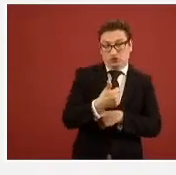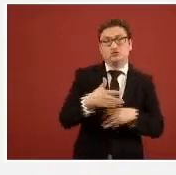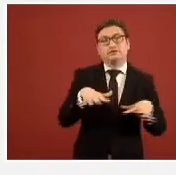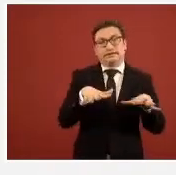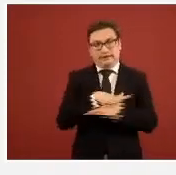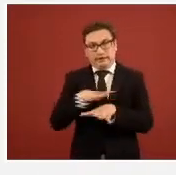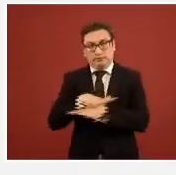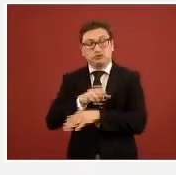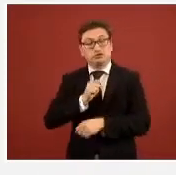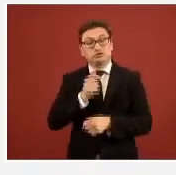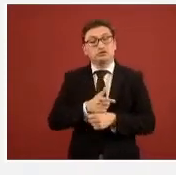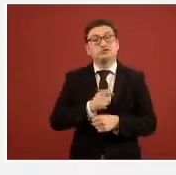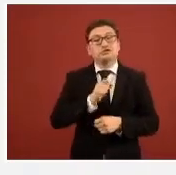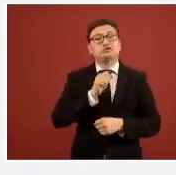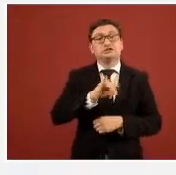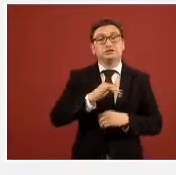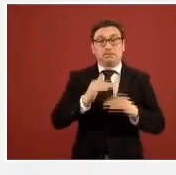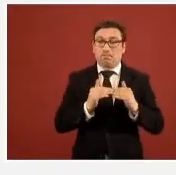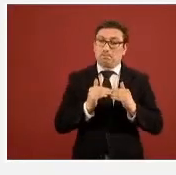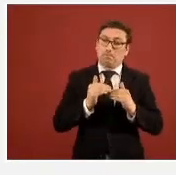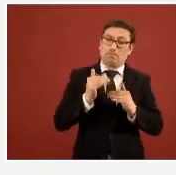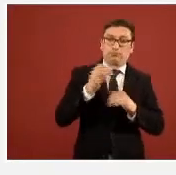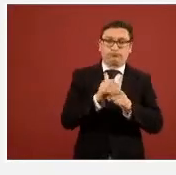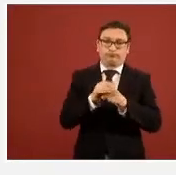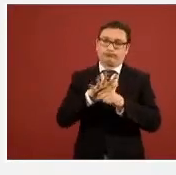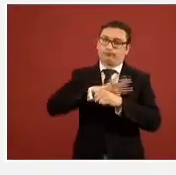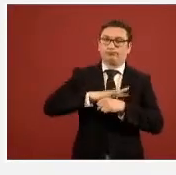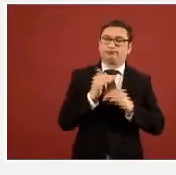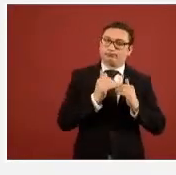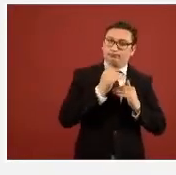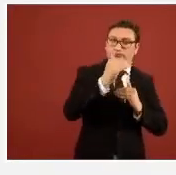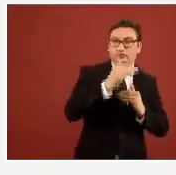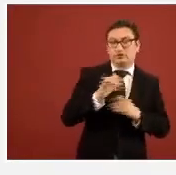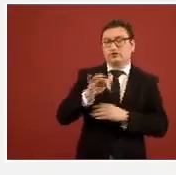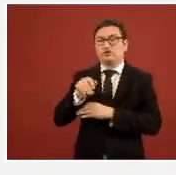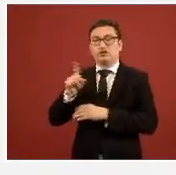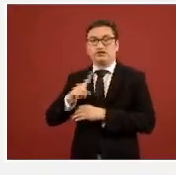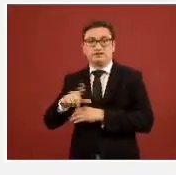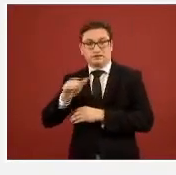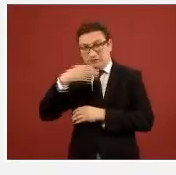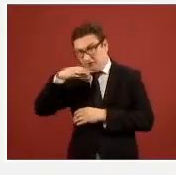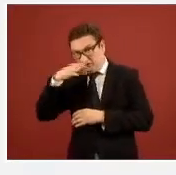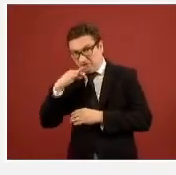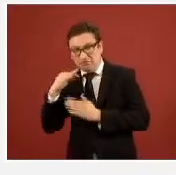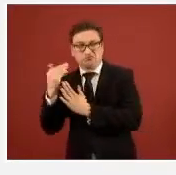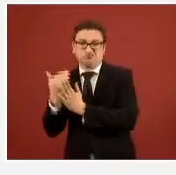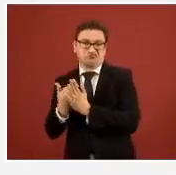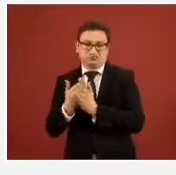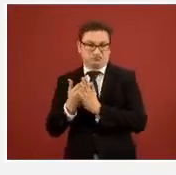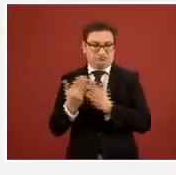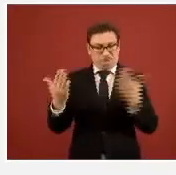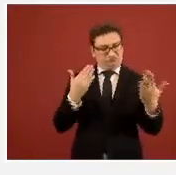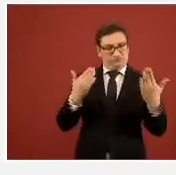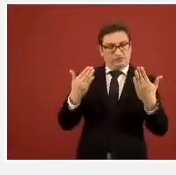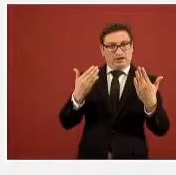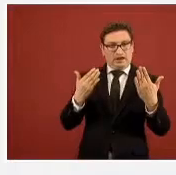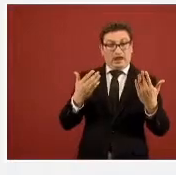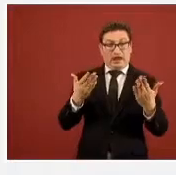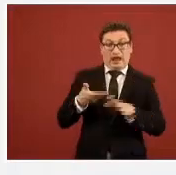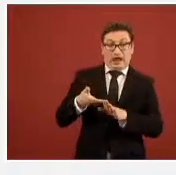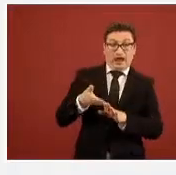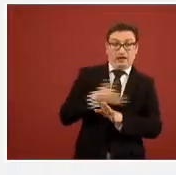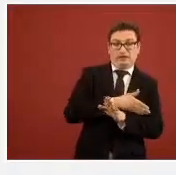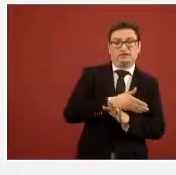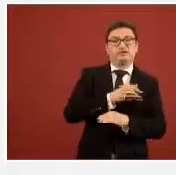de positividad, es decir, es mayor el de COVID-19 que el de influenza. Antes de esa semana era diferente,